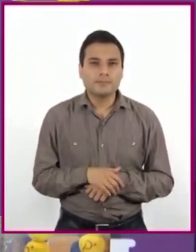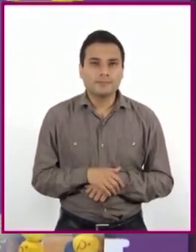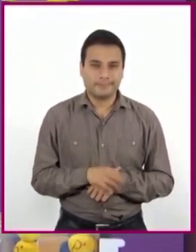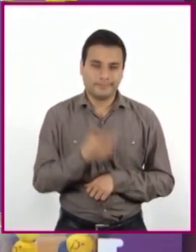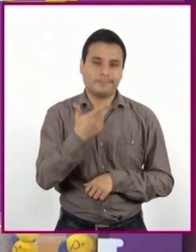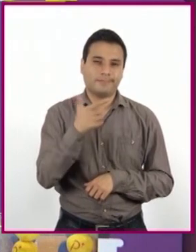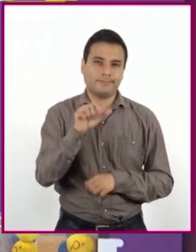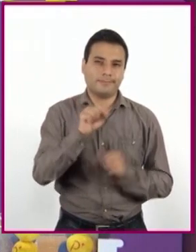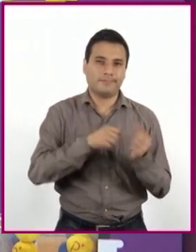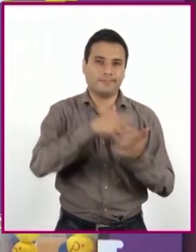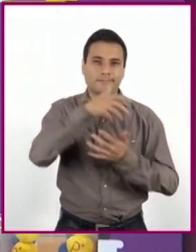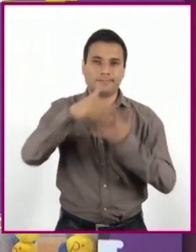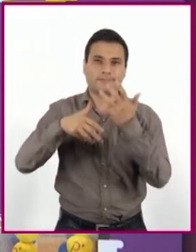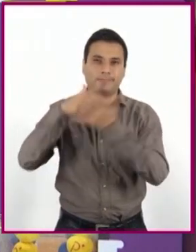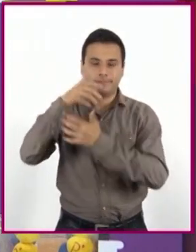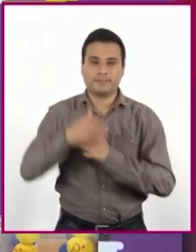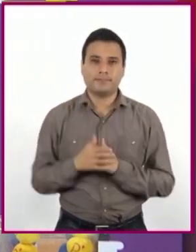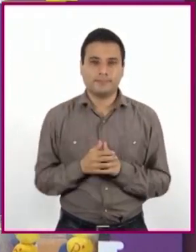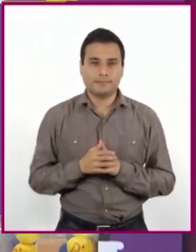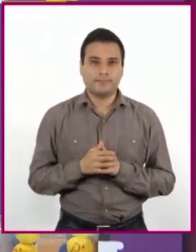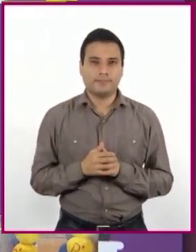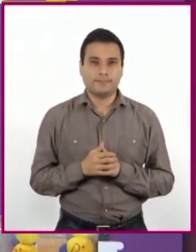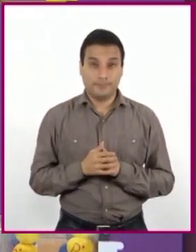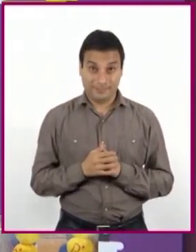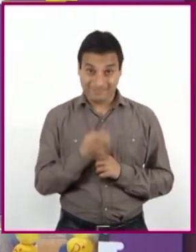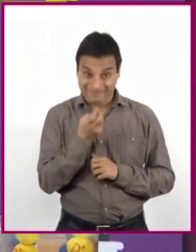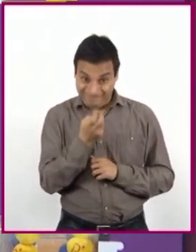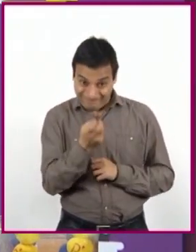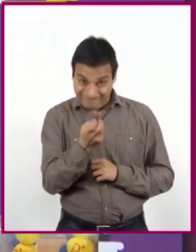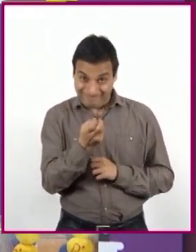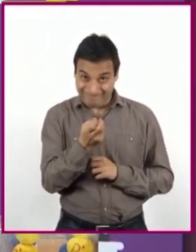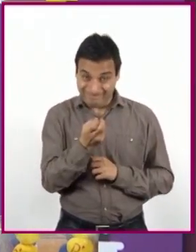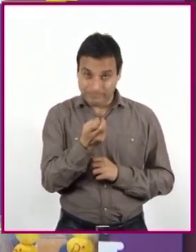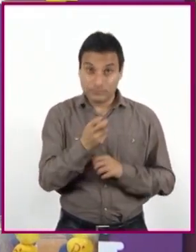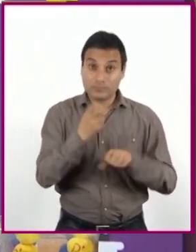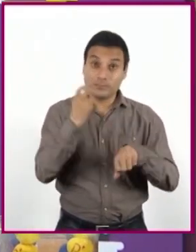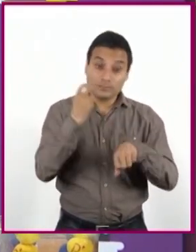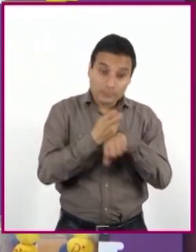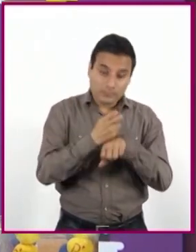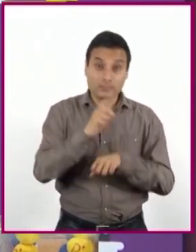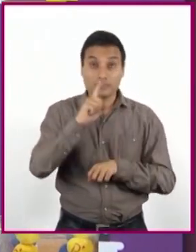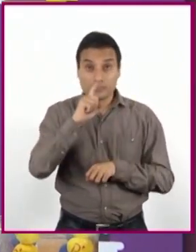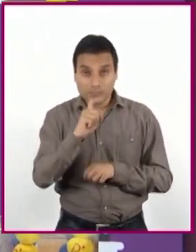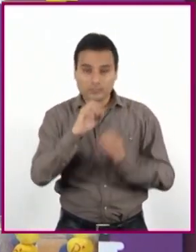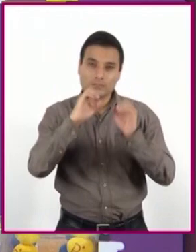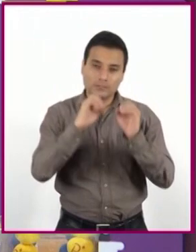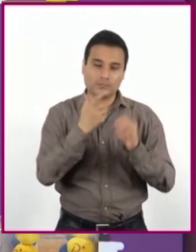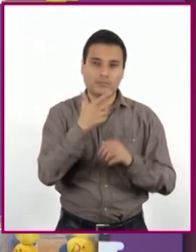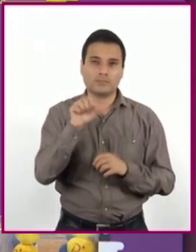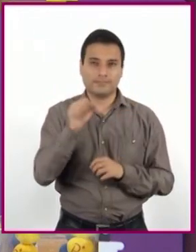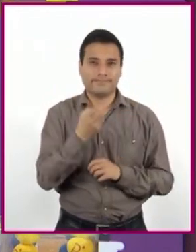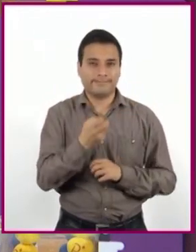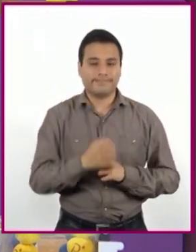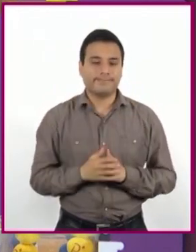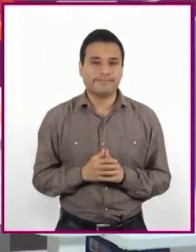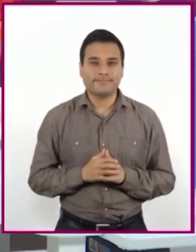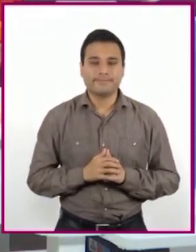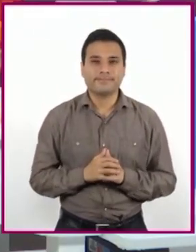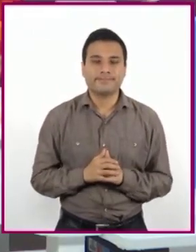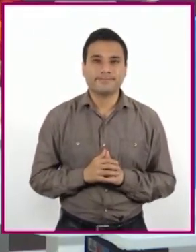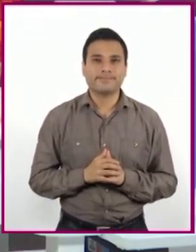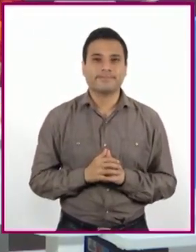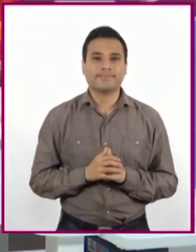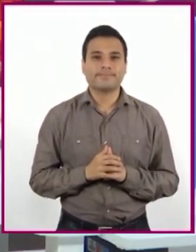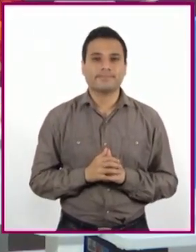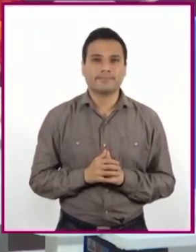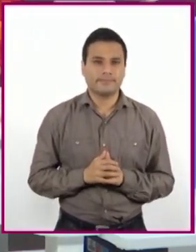para el gas y AC para indicar que la sustancia se encuentra en estado acuoso, es decir, disolución acuosa.